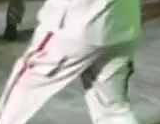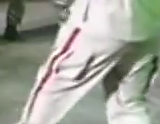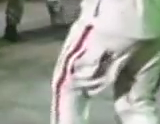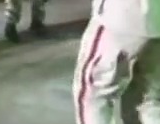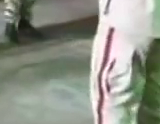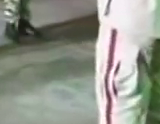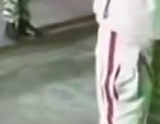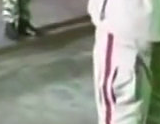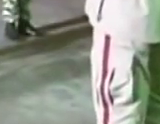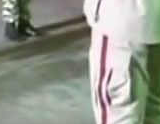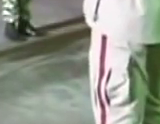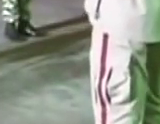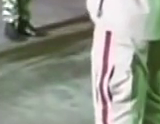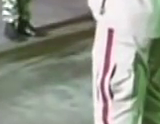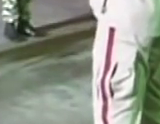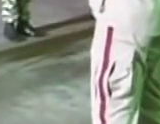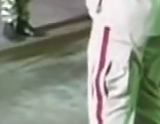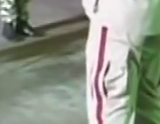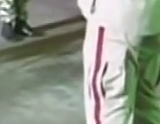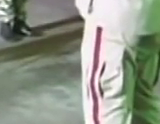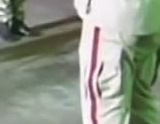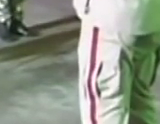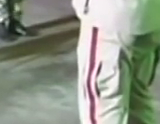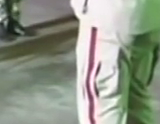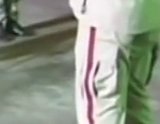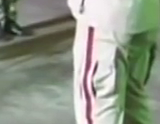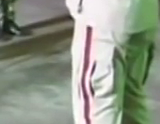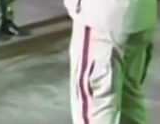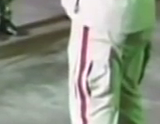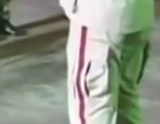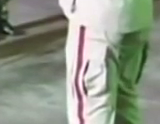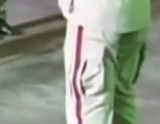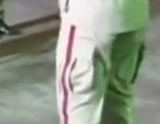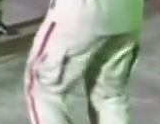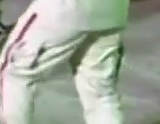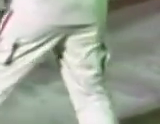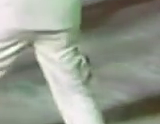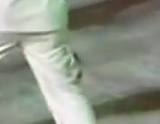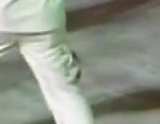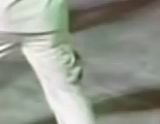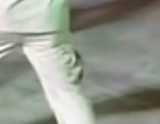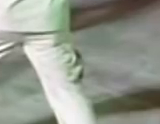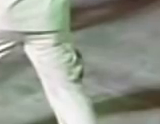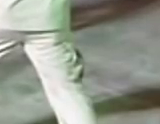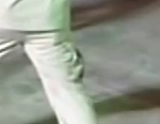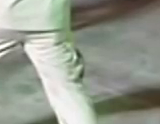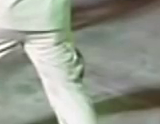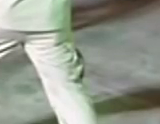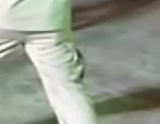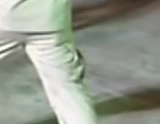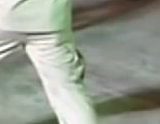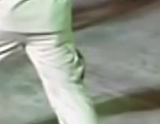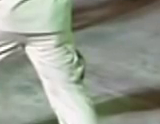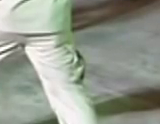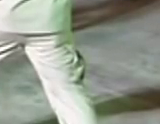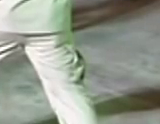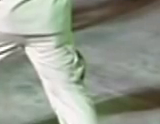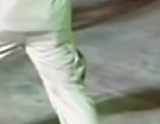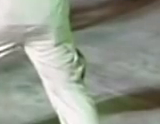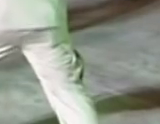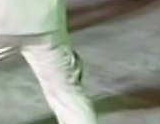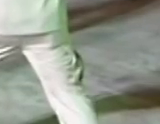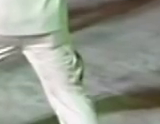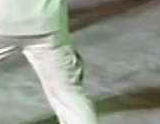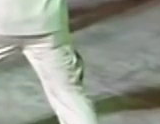explicar en esta maqueta cómo tenemos 5 escuadras de defensa territorial. La